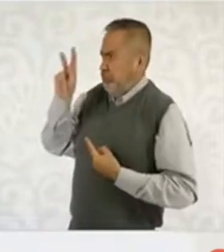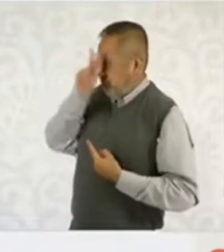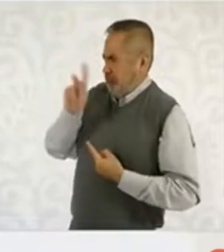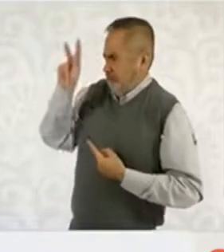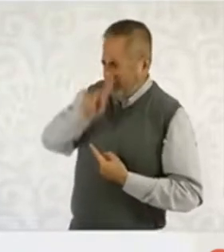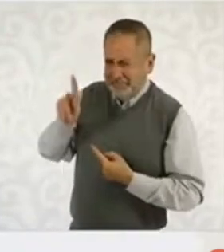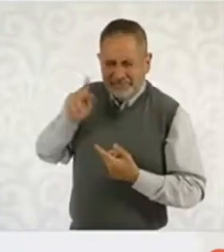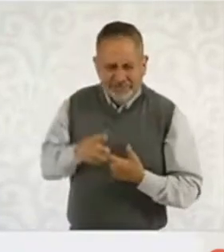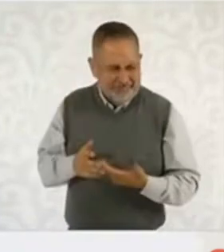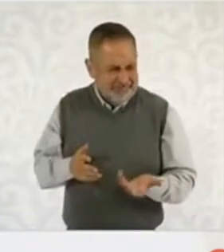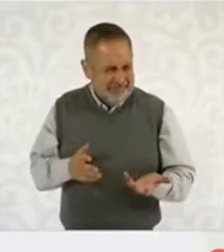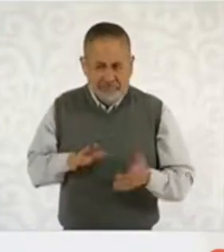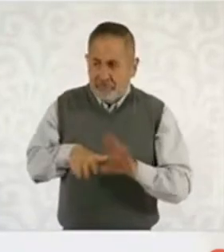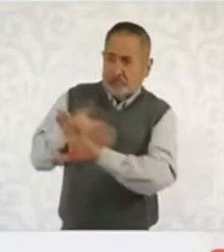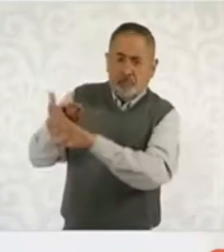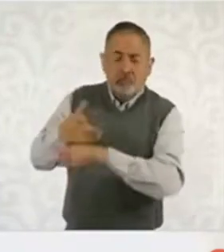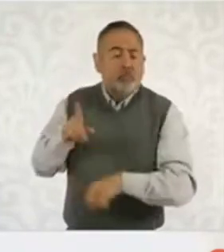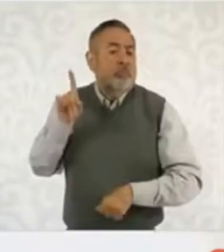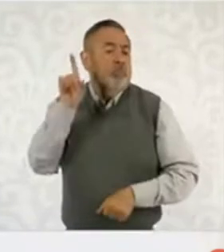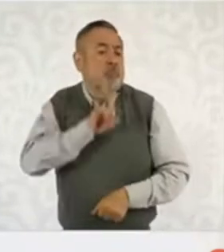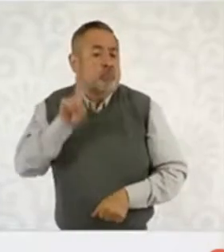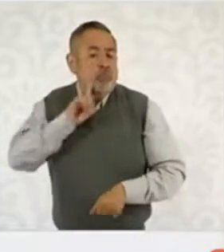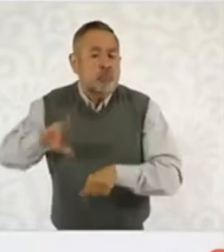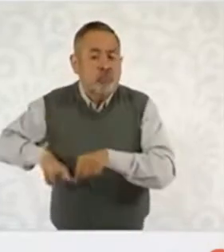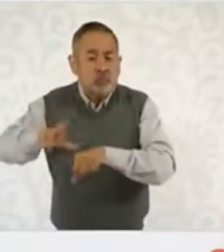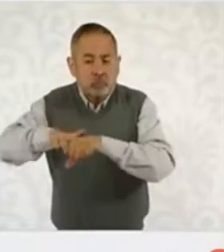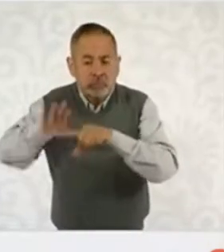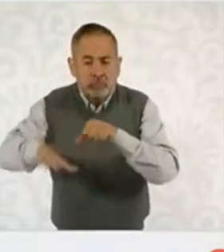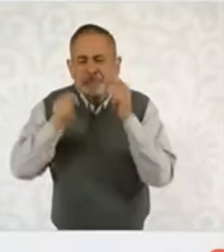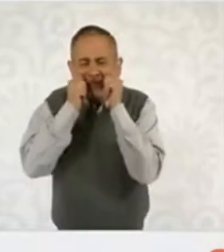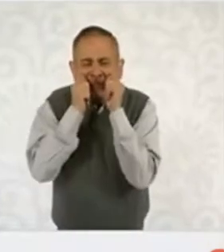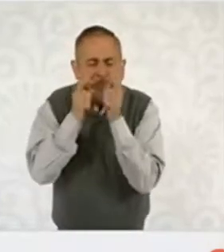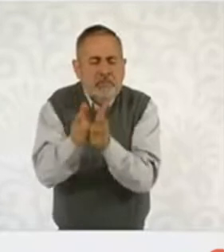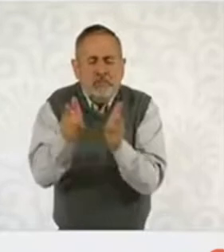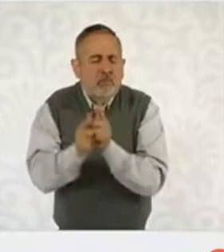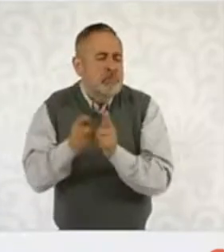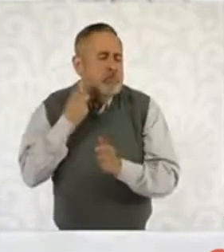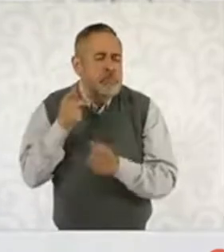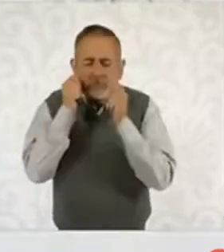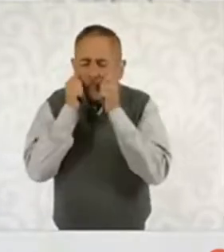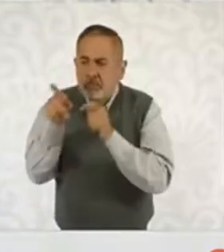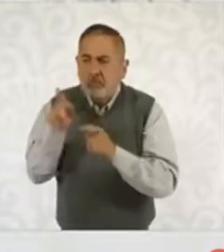contra una mujer gobernadora, una mujer, cualquiera que fuera el partido político de esta persona,